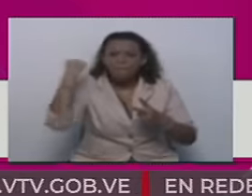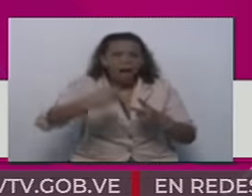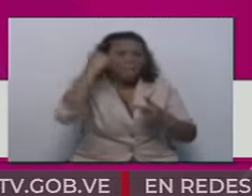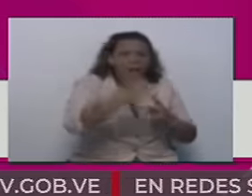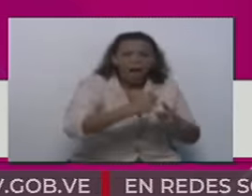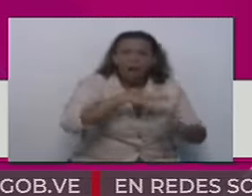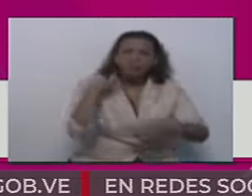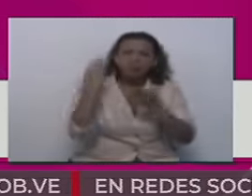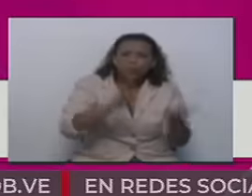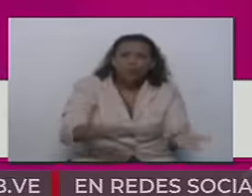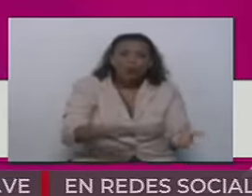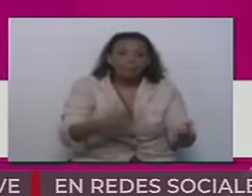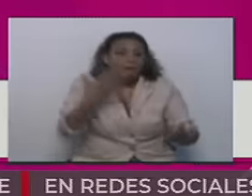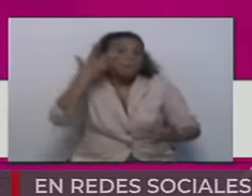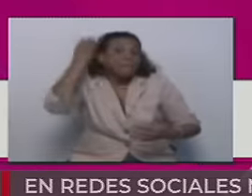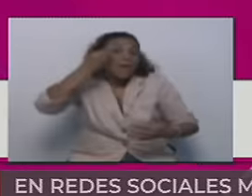líderes